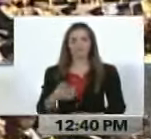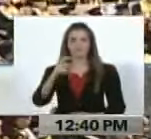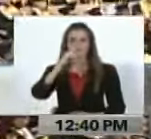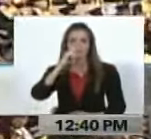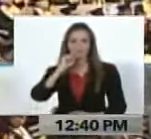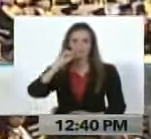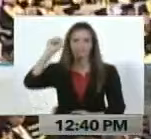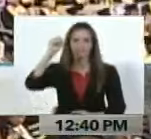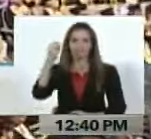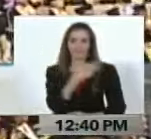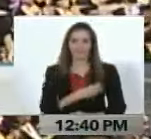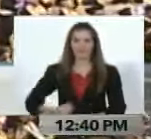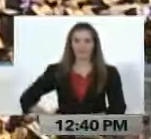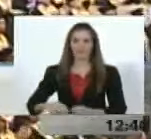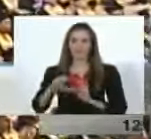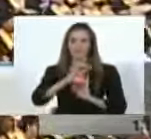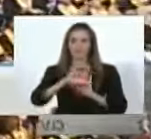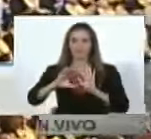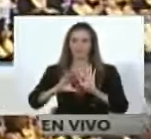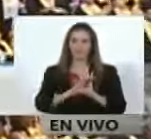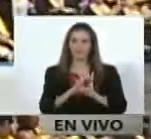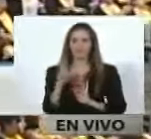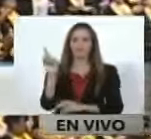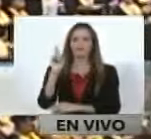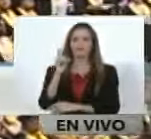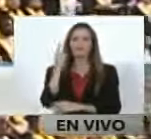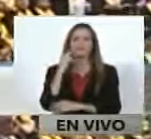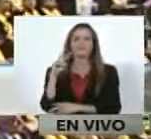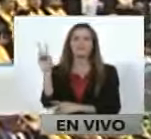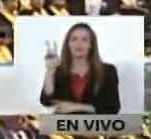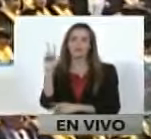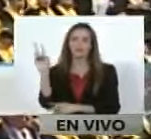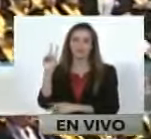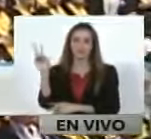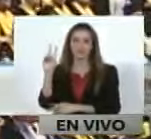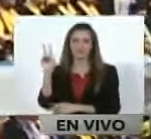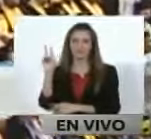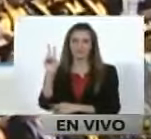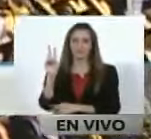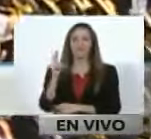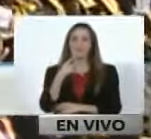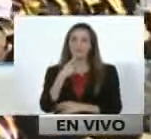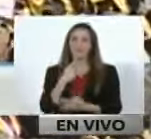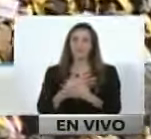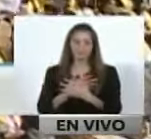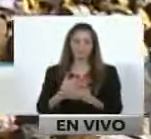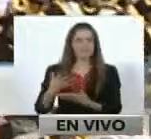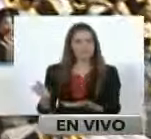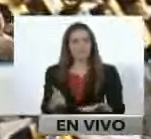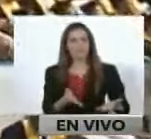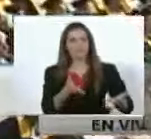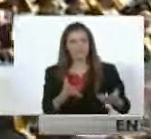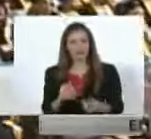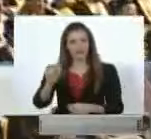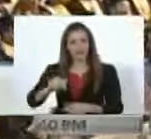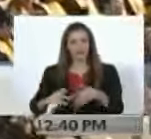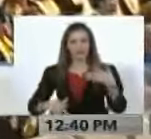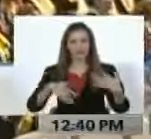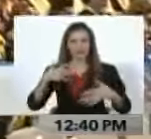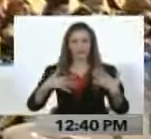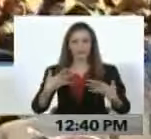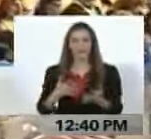Moro, presidente constitucional de la República Bolivariana de Venezuela, les da cordial bienvenida a este acto